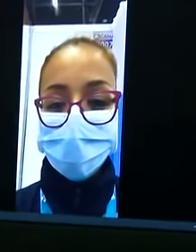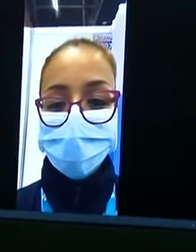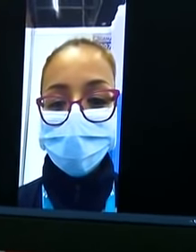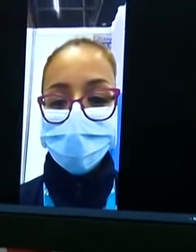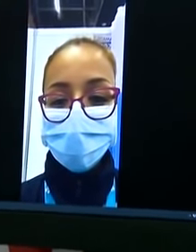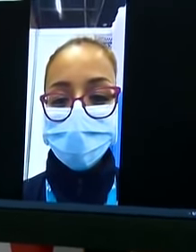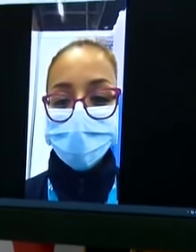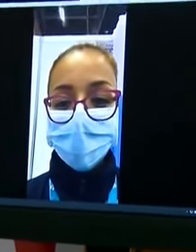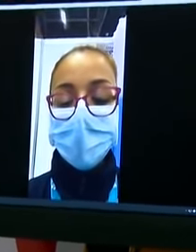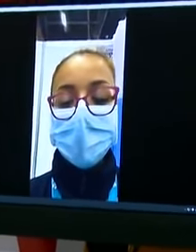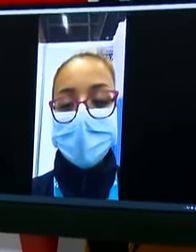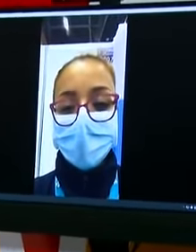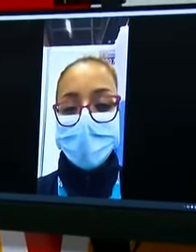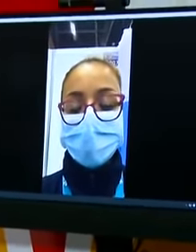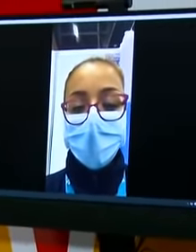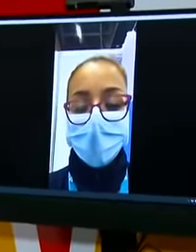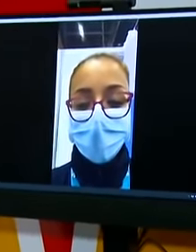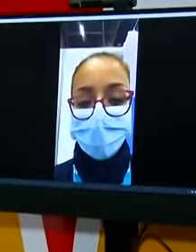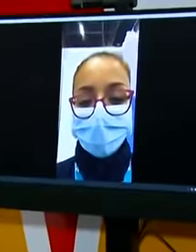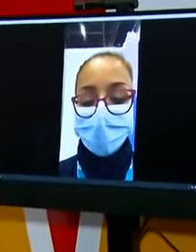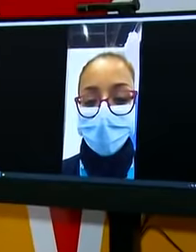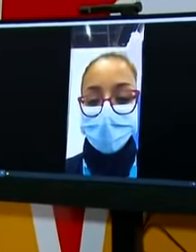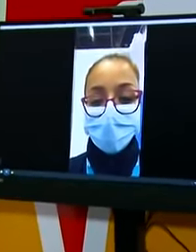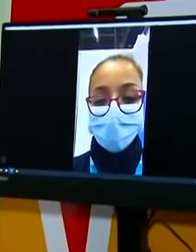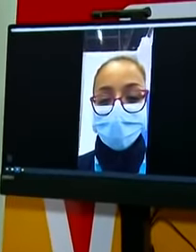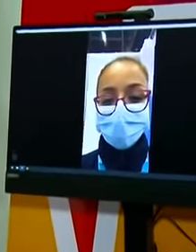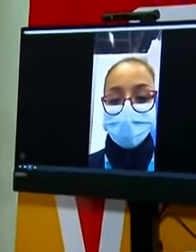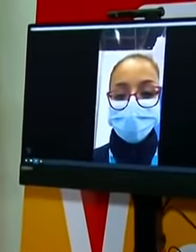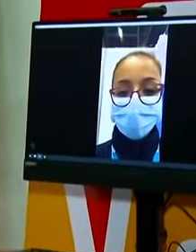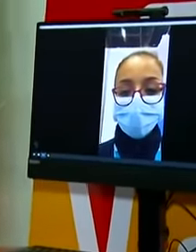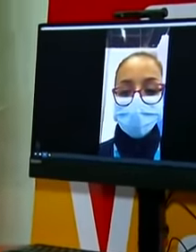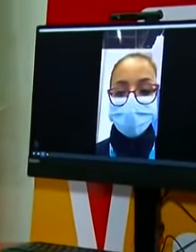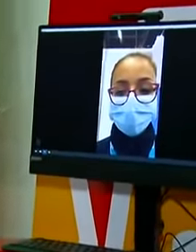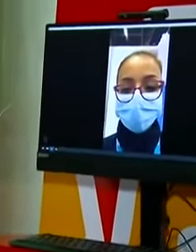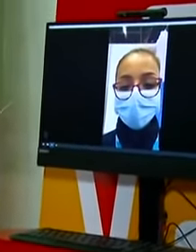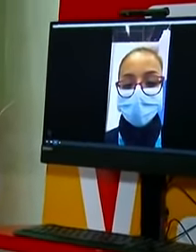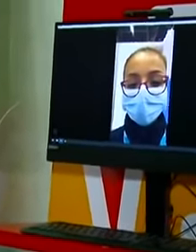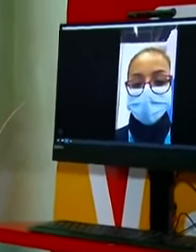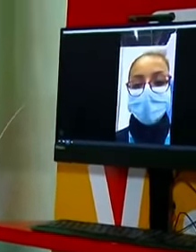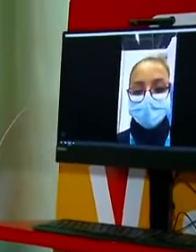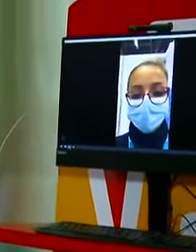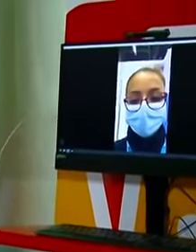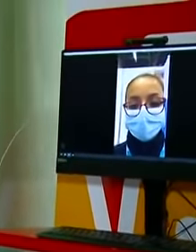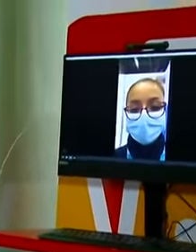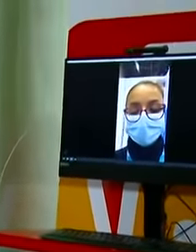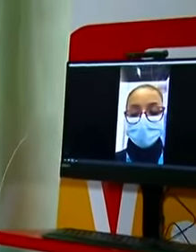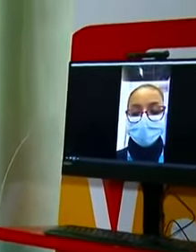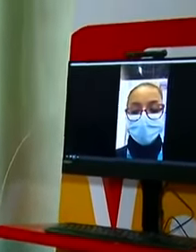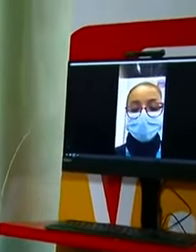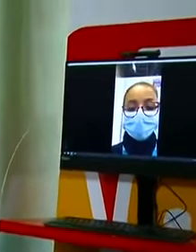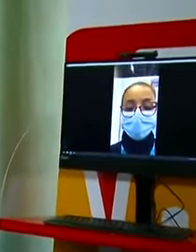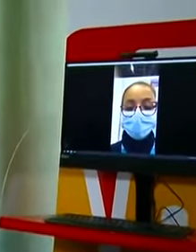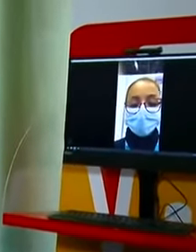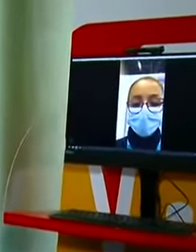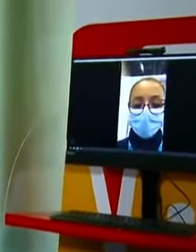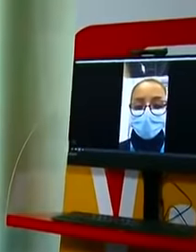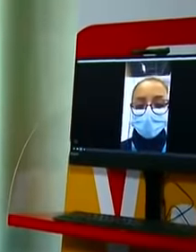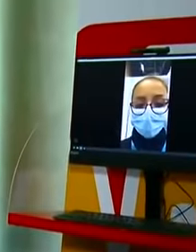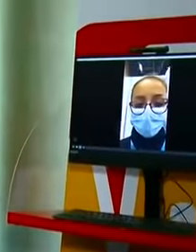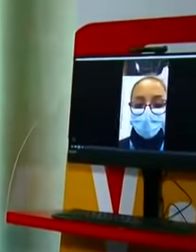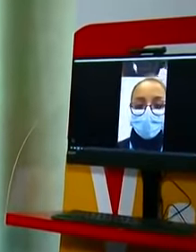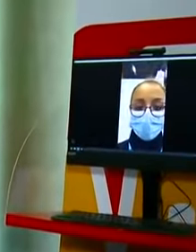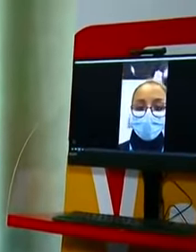María del Carmen. ¿Sabe en qué cama se encuentra? 7. Sí, señora. Permítame